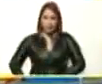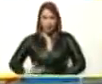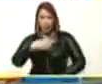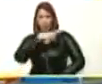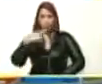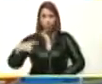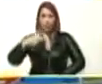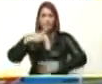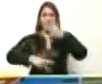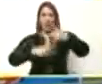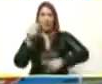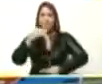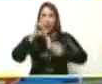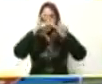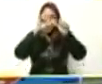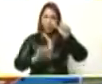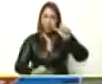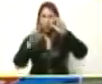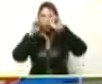detallado,